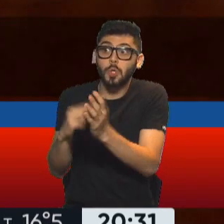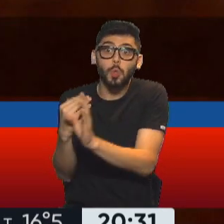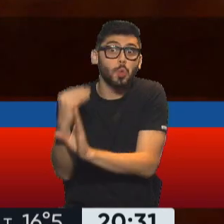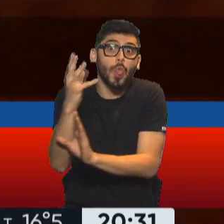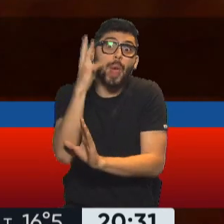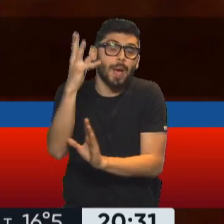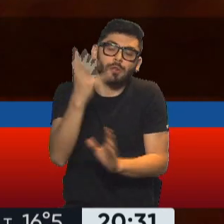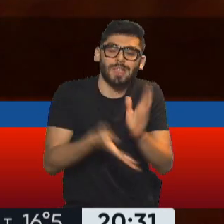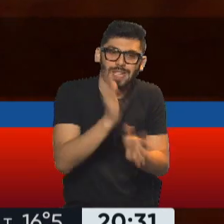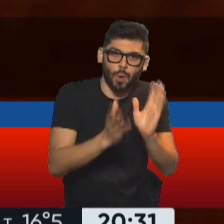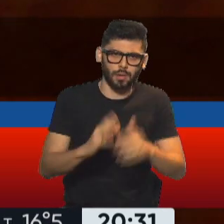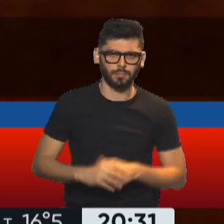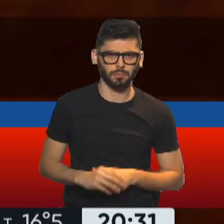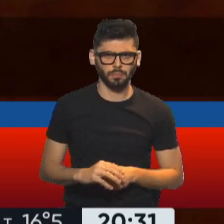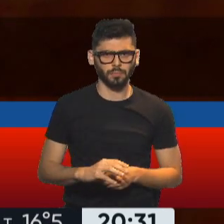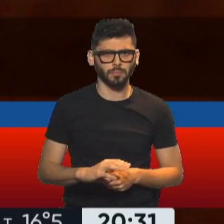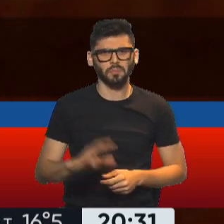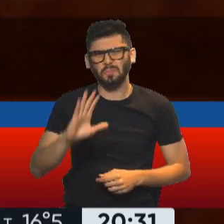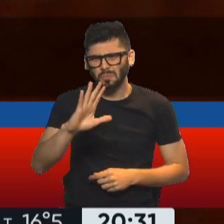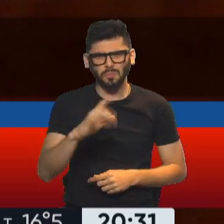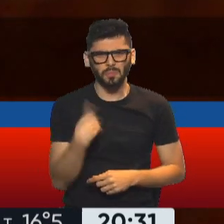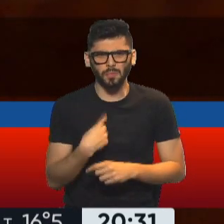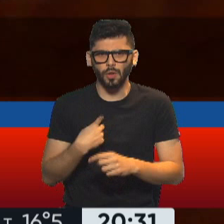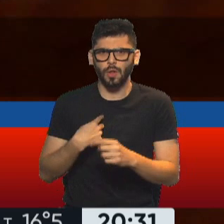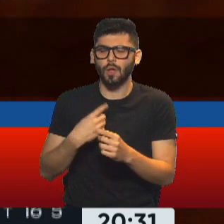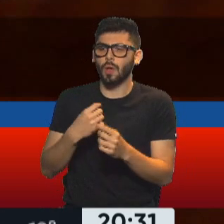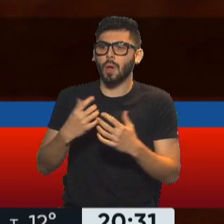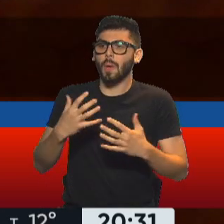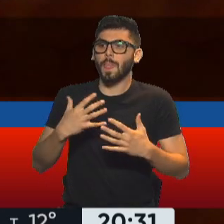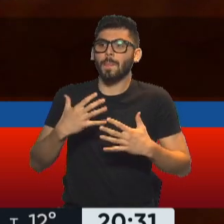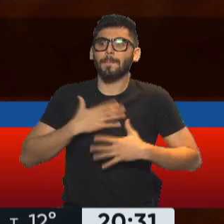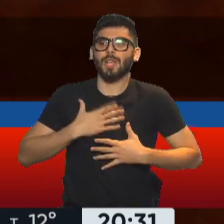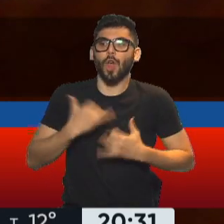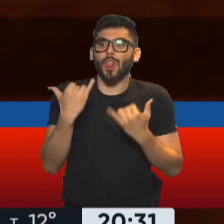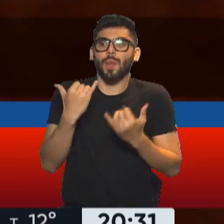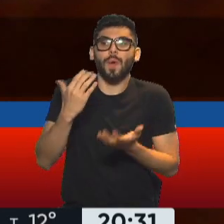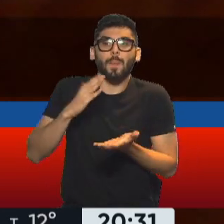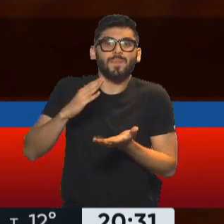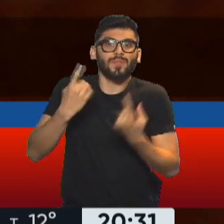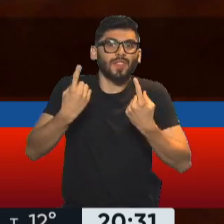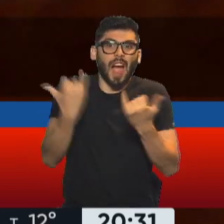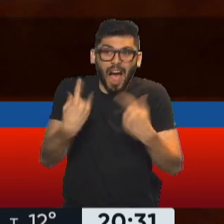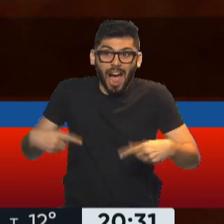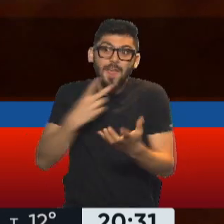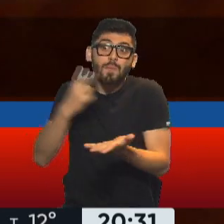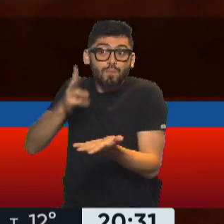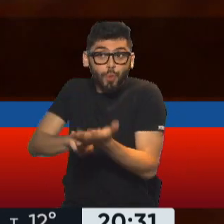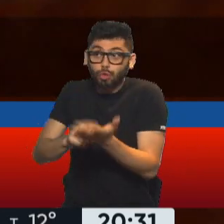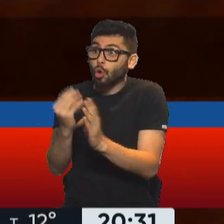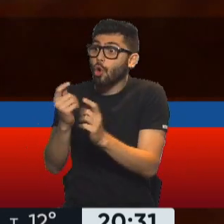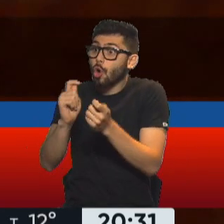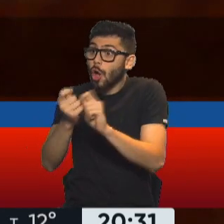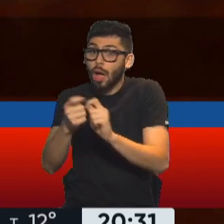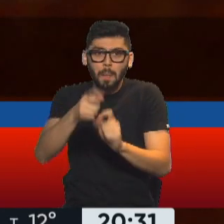fue del país porque nosotros modificamos la alícuota de los bienes personales, nadie. Y esto nos permitió claramente robustecer al